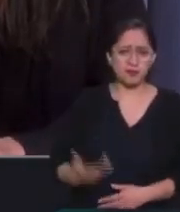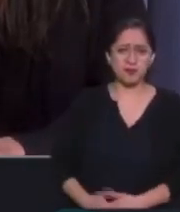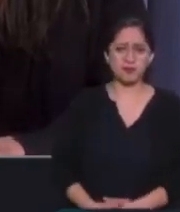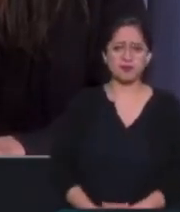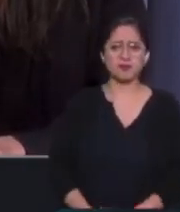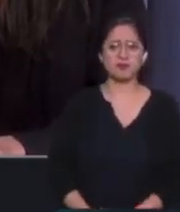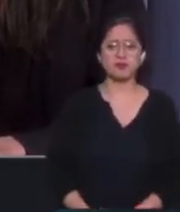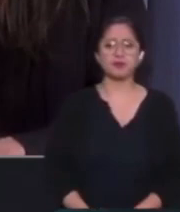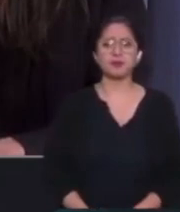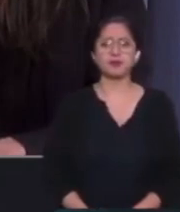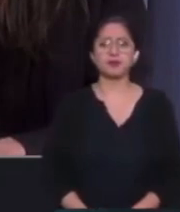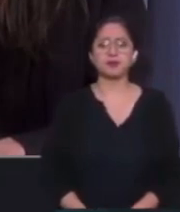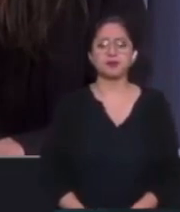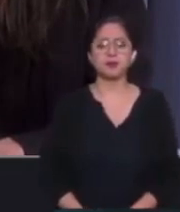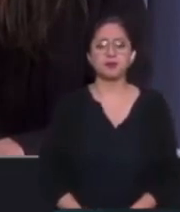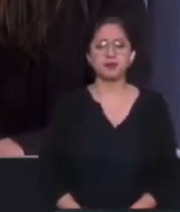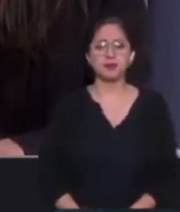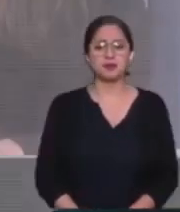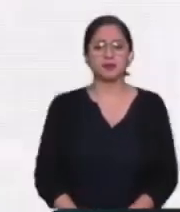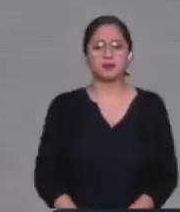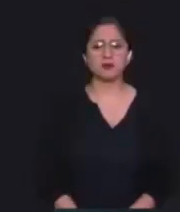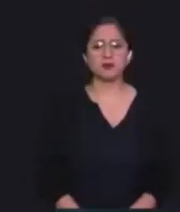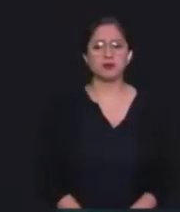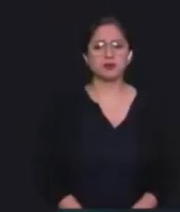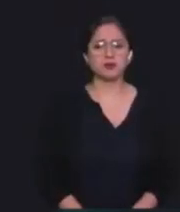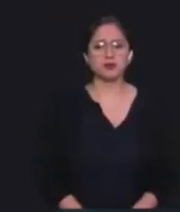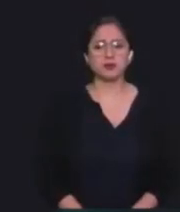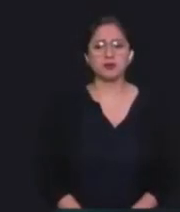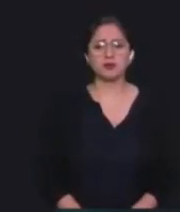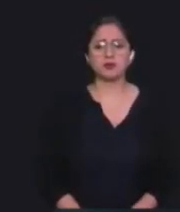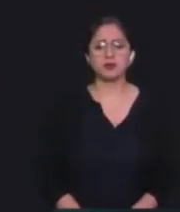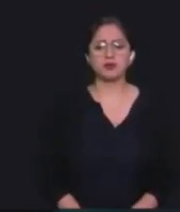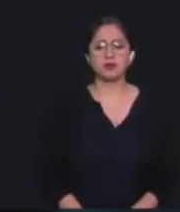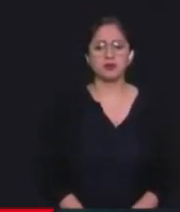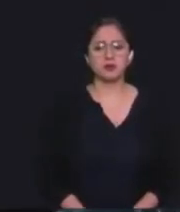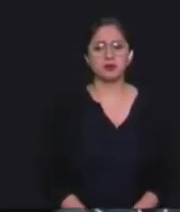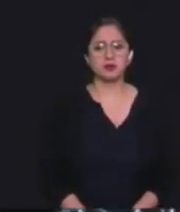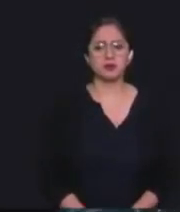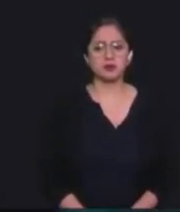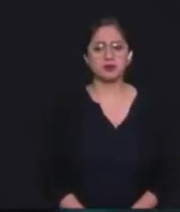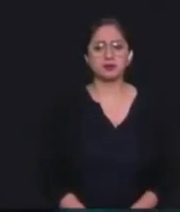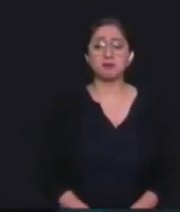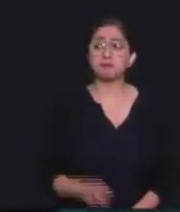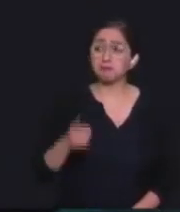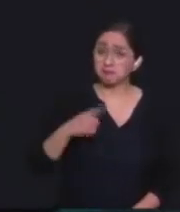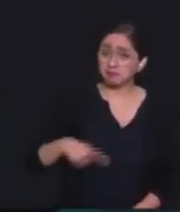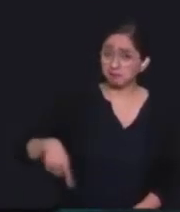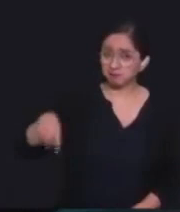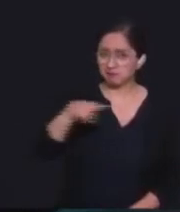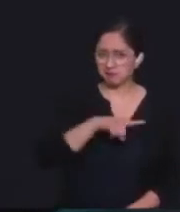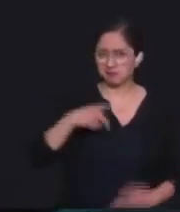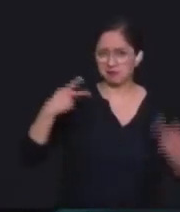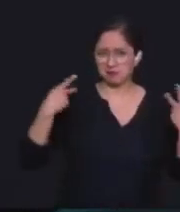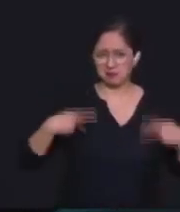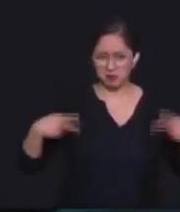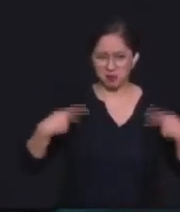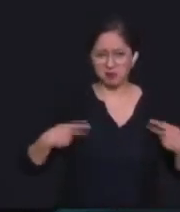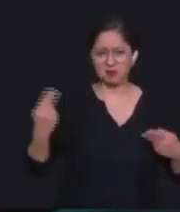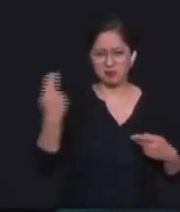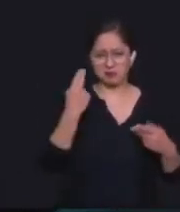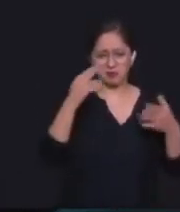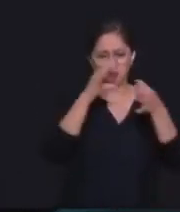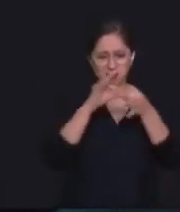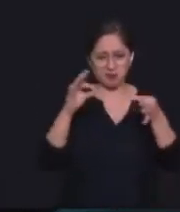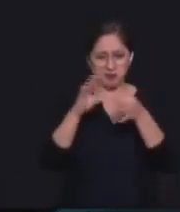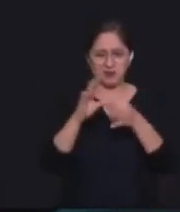es que ese es el riesgo de que se exponga, así como lo pide la gente, que les den información de la fase 3 de investigación